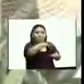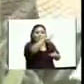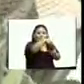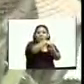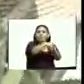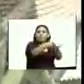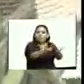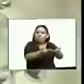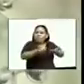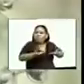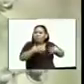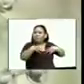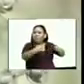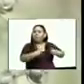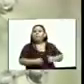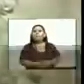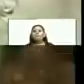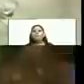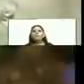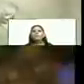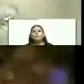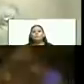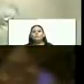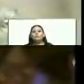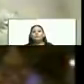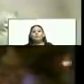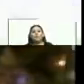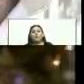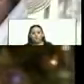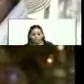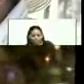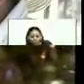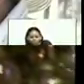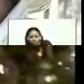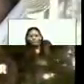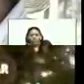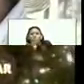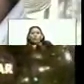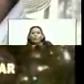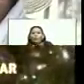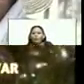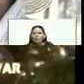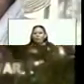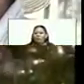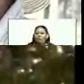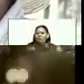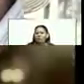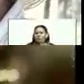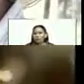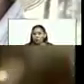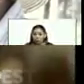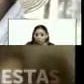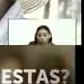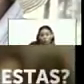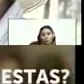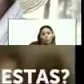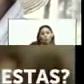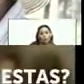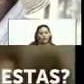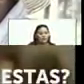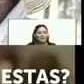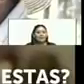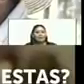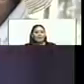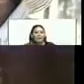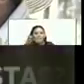preventivas el proceso de la planta es que el terreno tiene que ser arcilloso